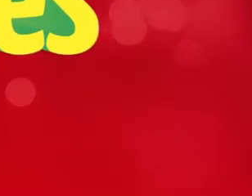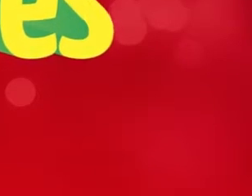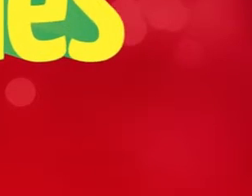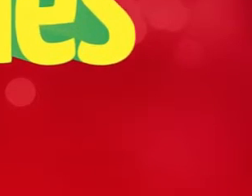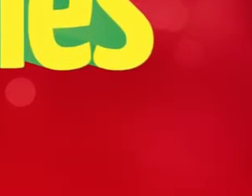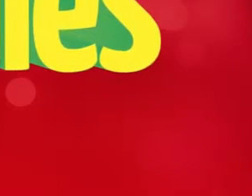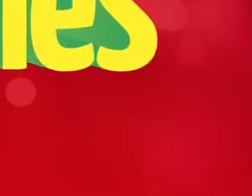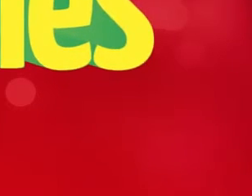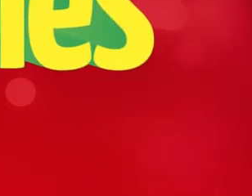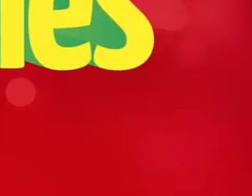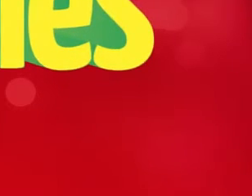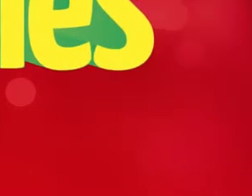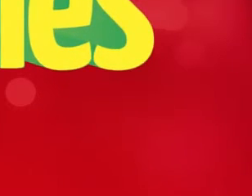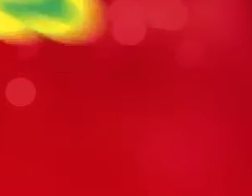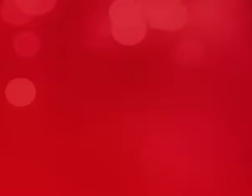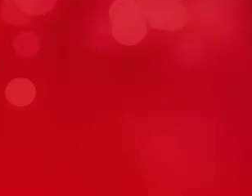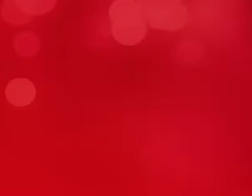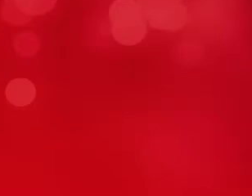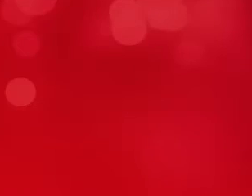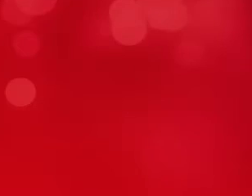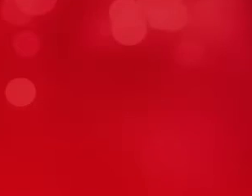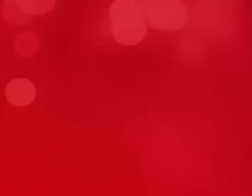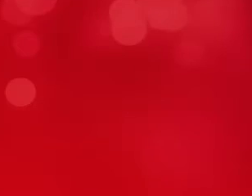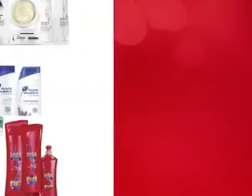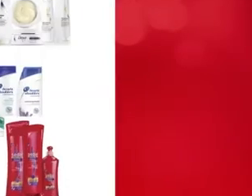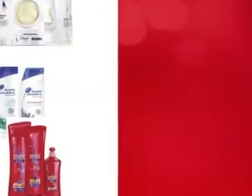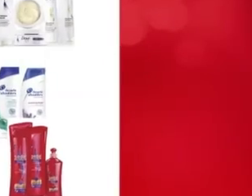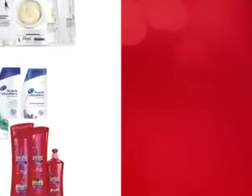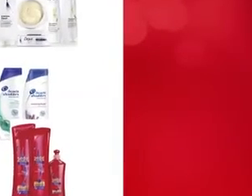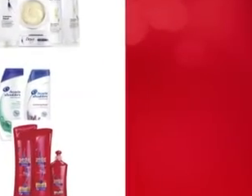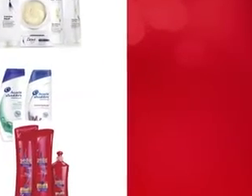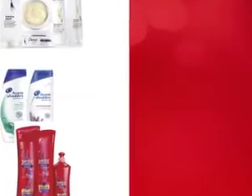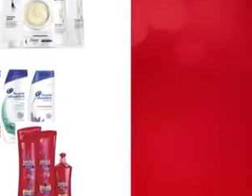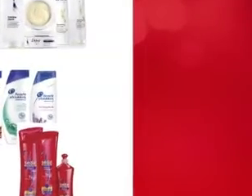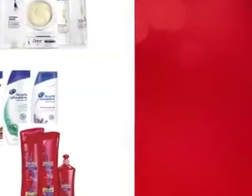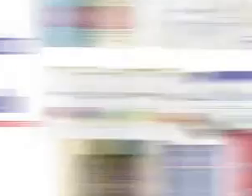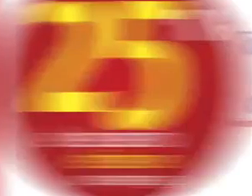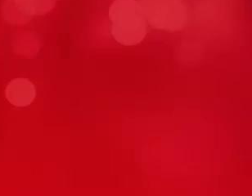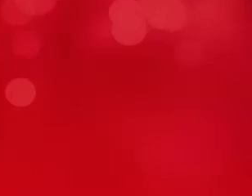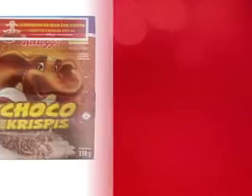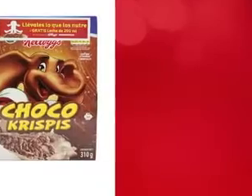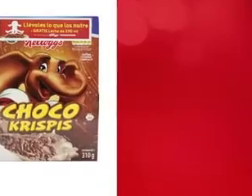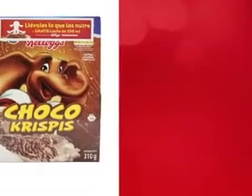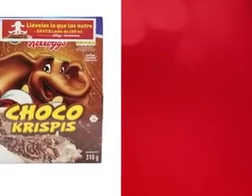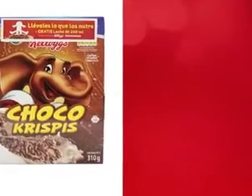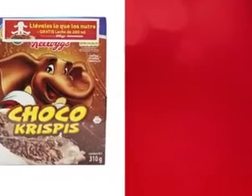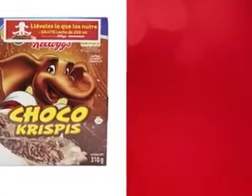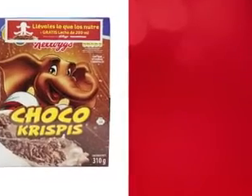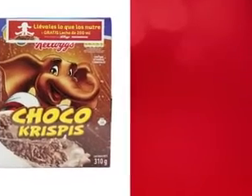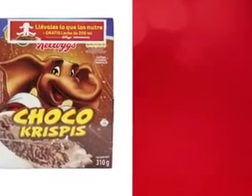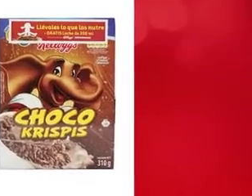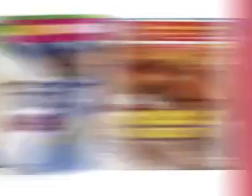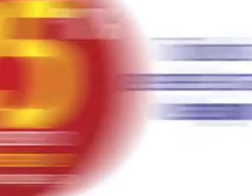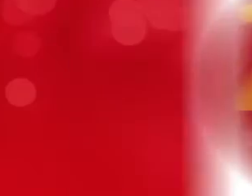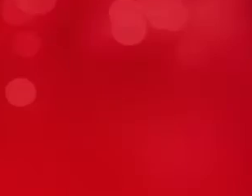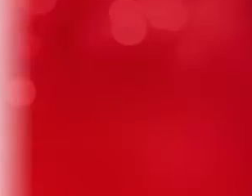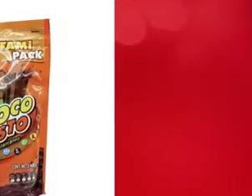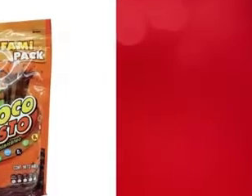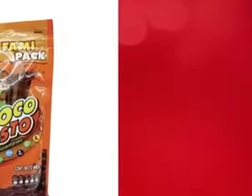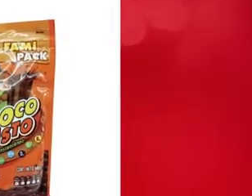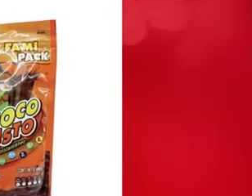mejor, días sensacionales. O días. Dígalo como lo diga, son sensacionales. Días sensacionales más por menos. Del 16